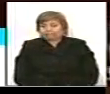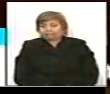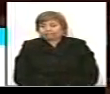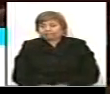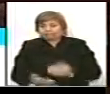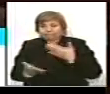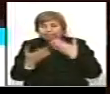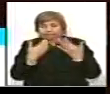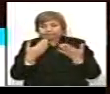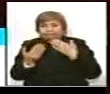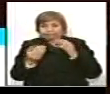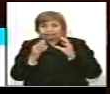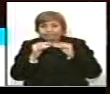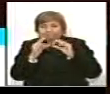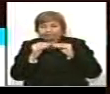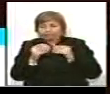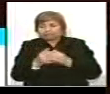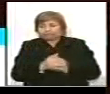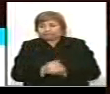conversen